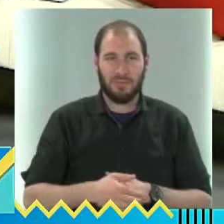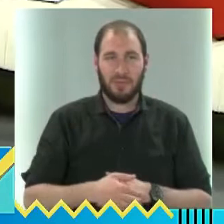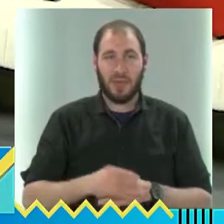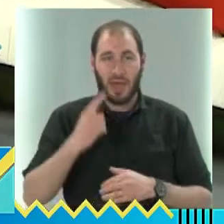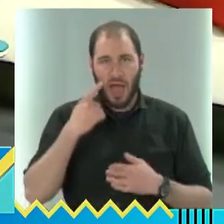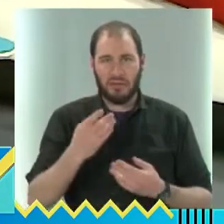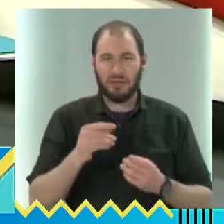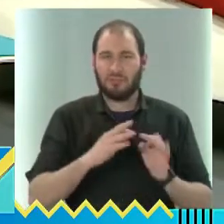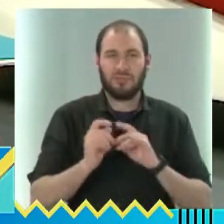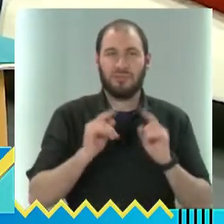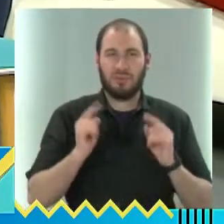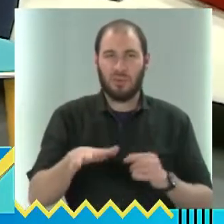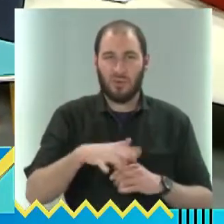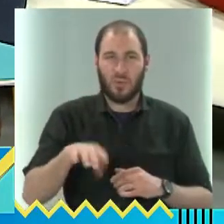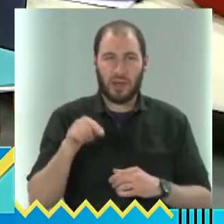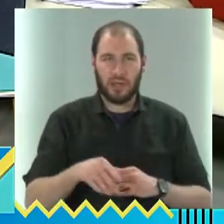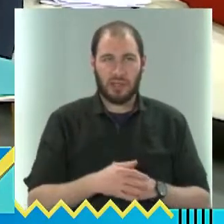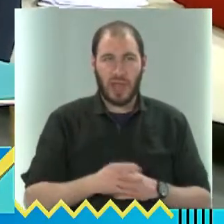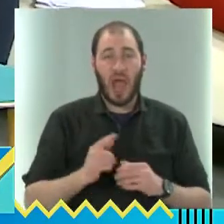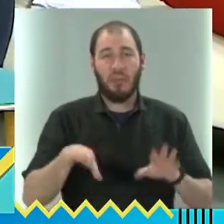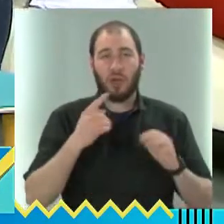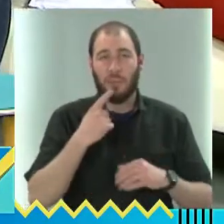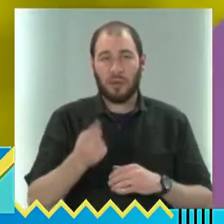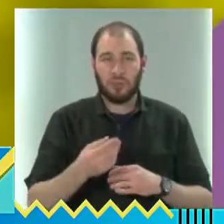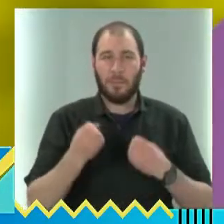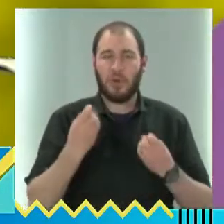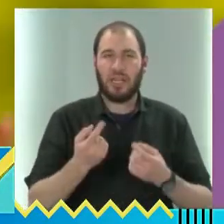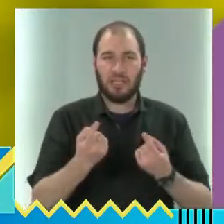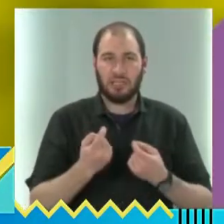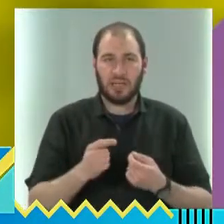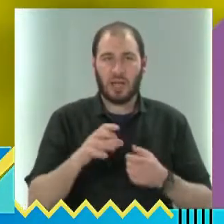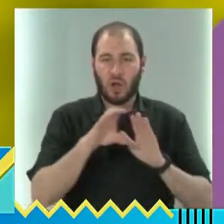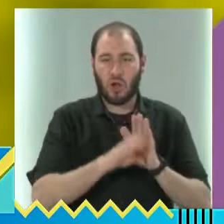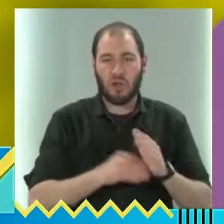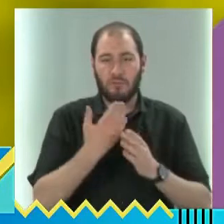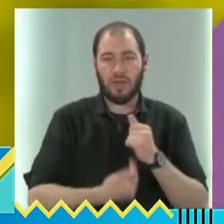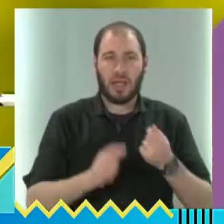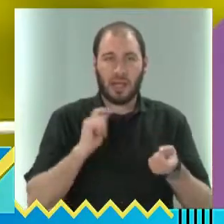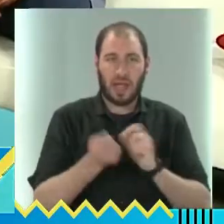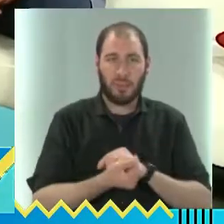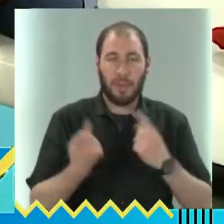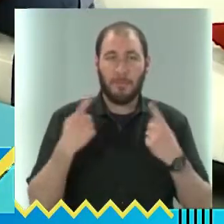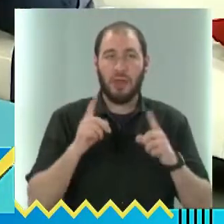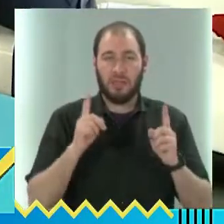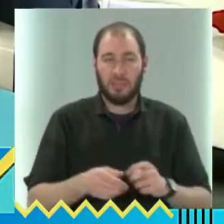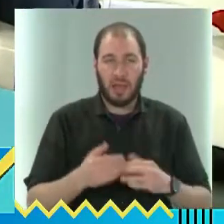ver qué se genera también allí. Quizás la pregunta es, bueno, ¿por qué la necesidad de cambiar el código de faltas? Pero creo que también lo dejamos abierto a qué quieren